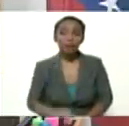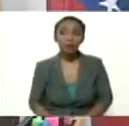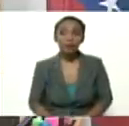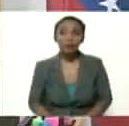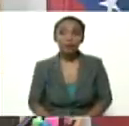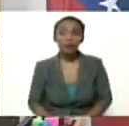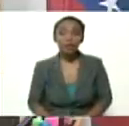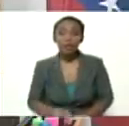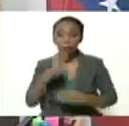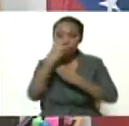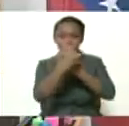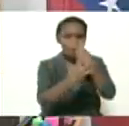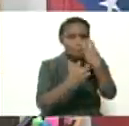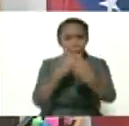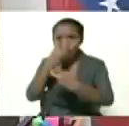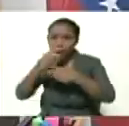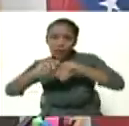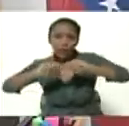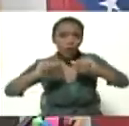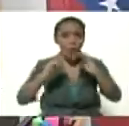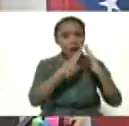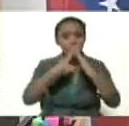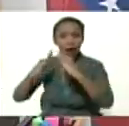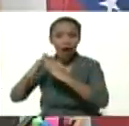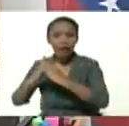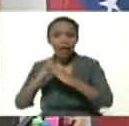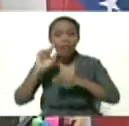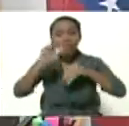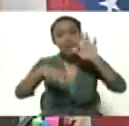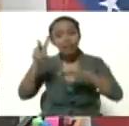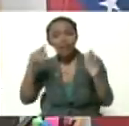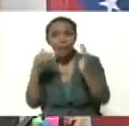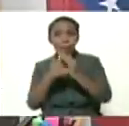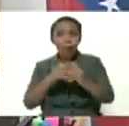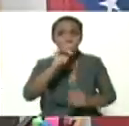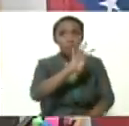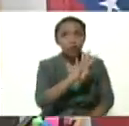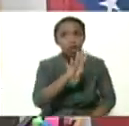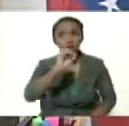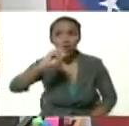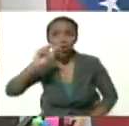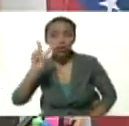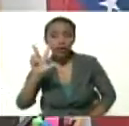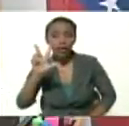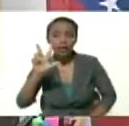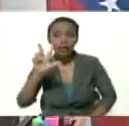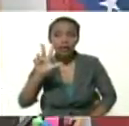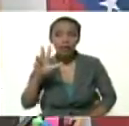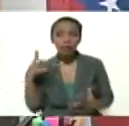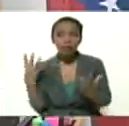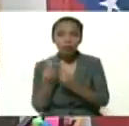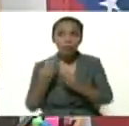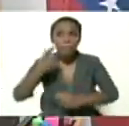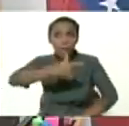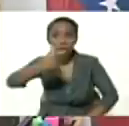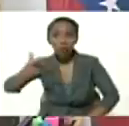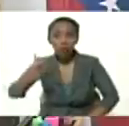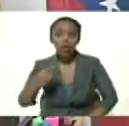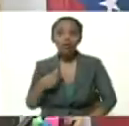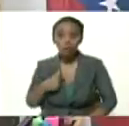que están visitando en el terreno casa por casa, 17.403 compatriotas, que le doy las